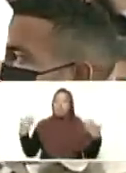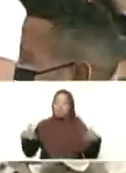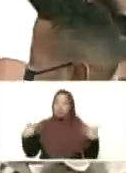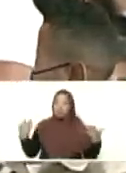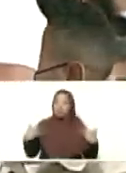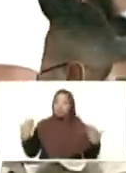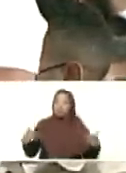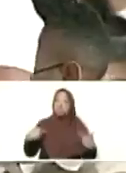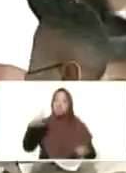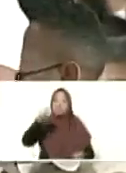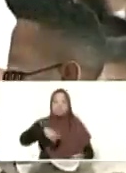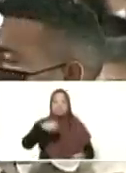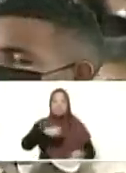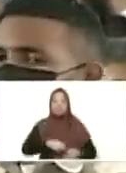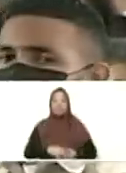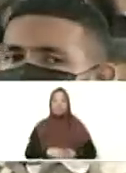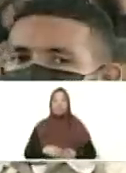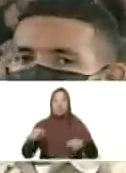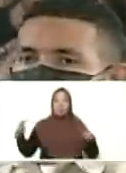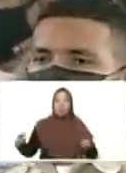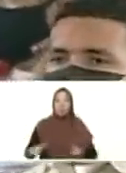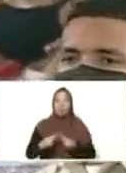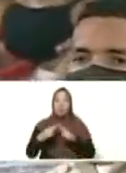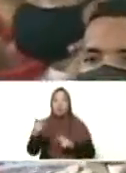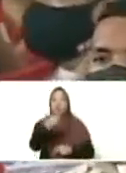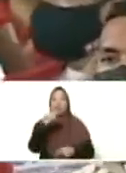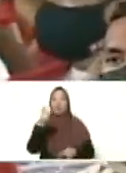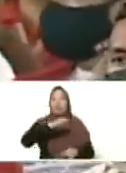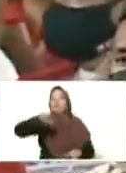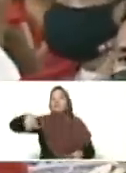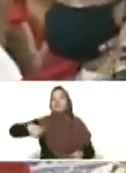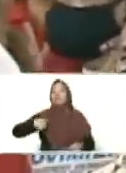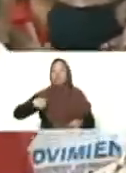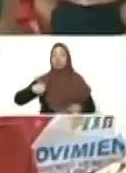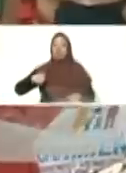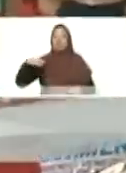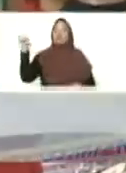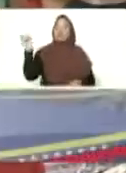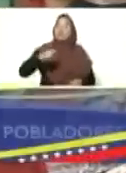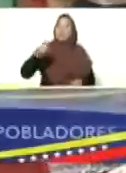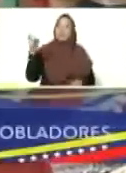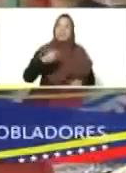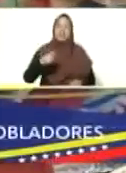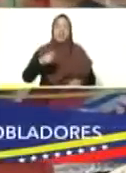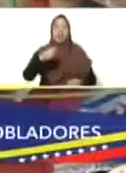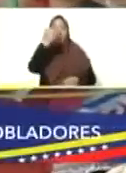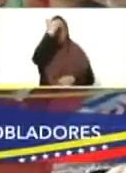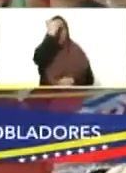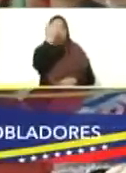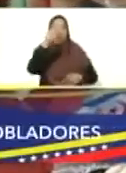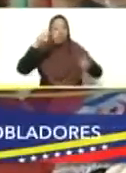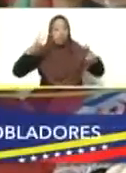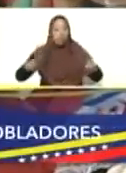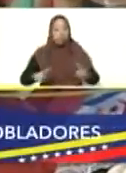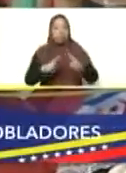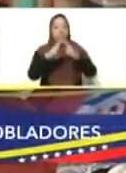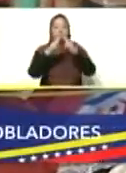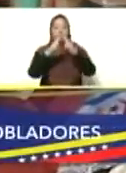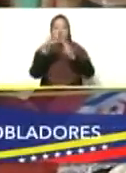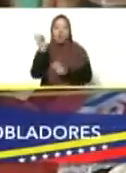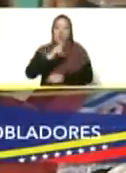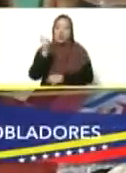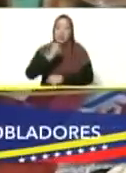emocionadas estábamos porque este encuentro lo buscamos nosotros era necesario encontrarnos con usted así como es